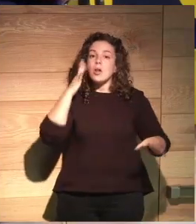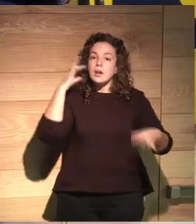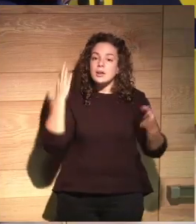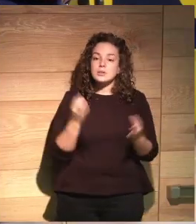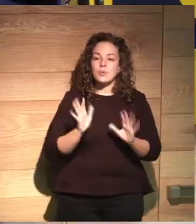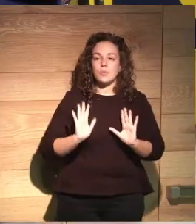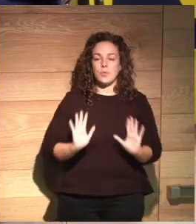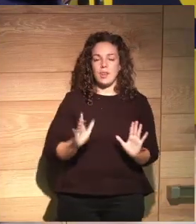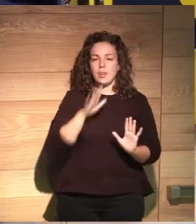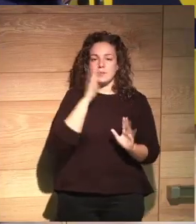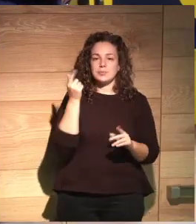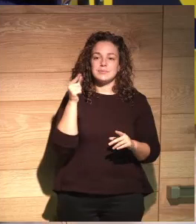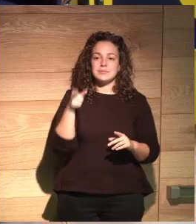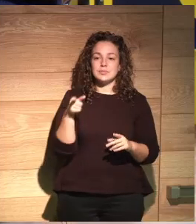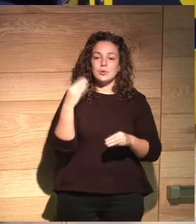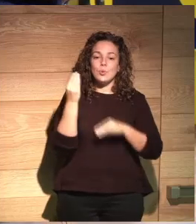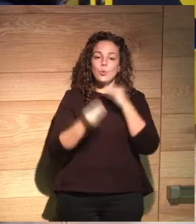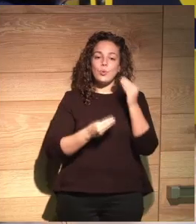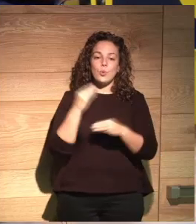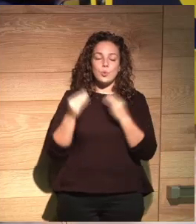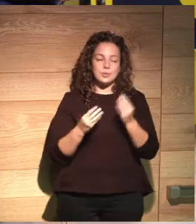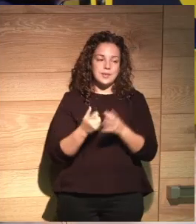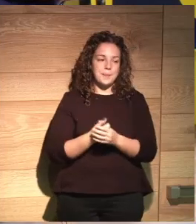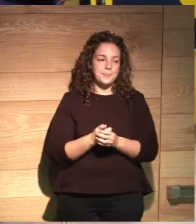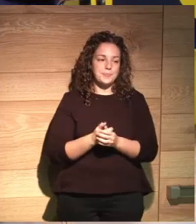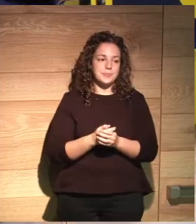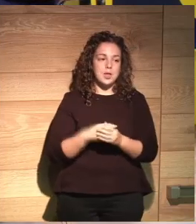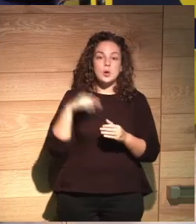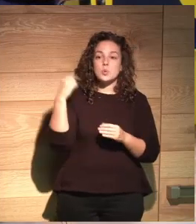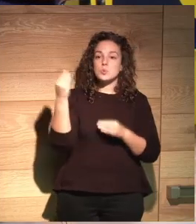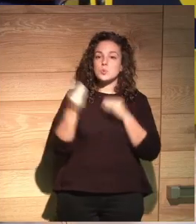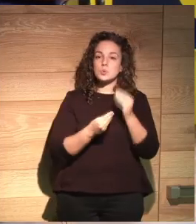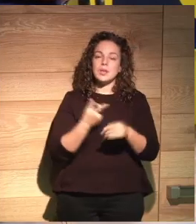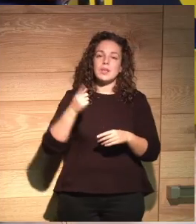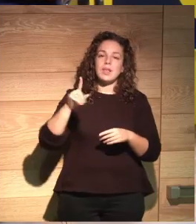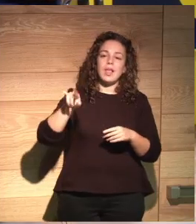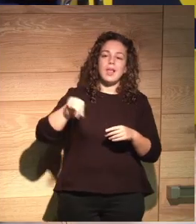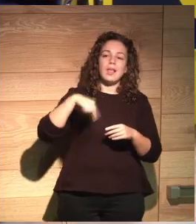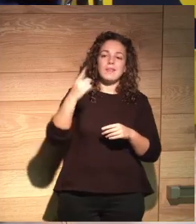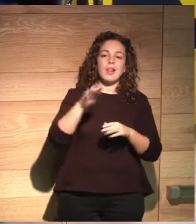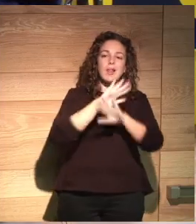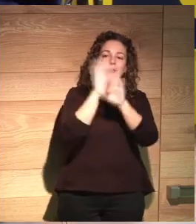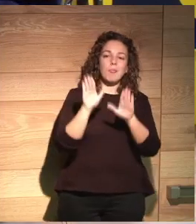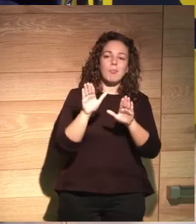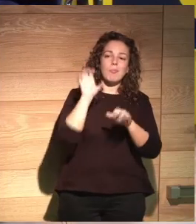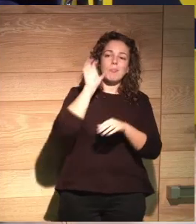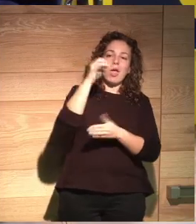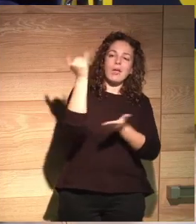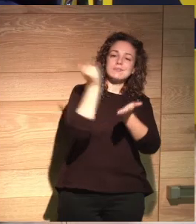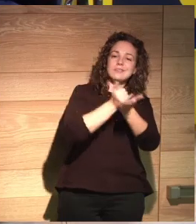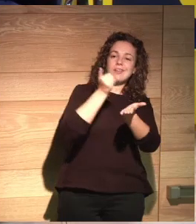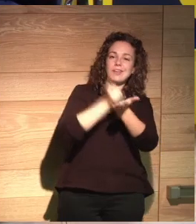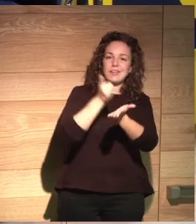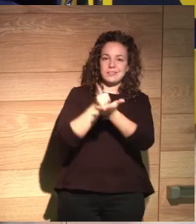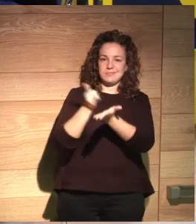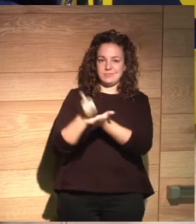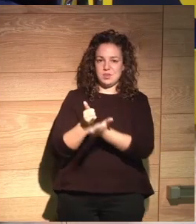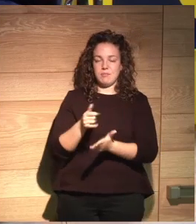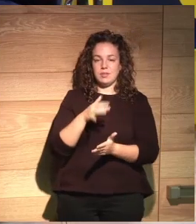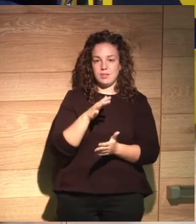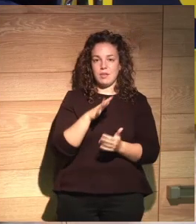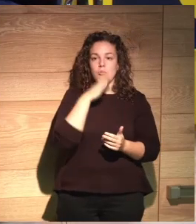en aquellos que utilizan esos y van a experimentar en países o descubrir o agarrar o lo que fuere no es cierto entonces